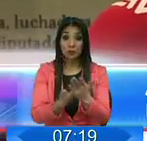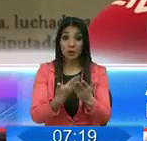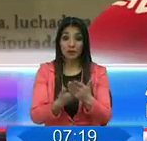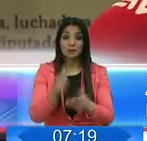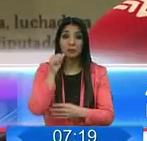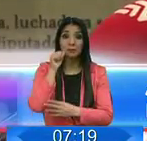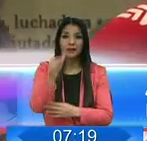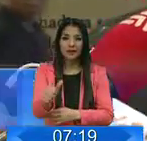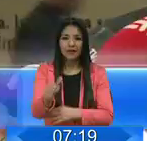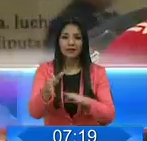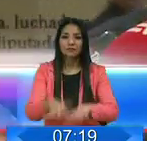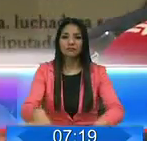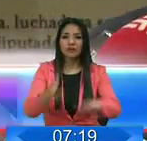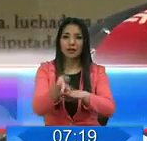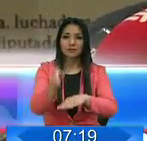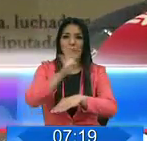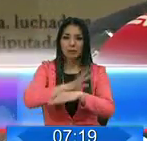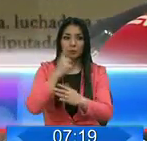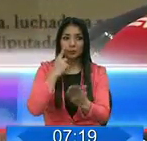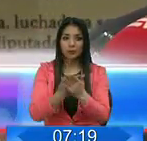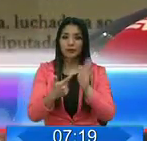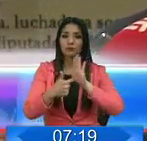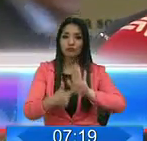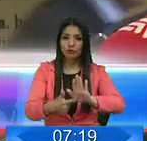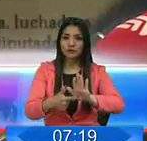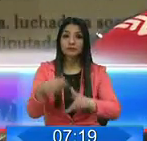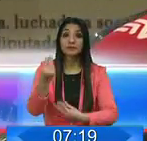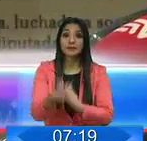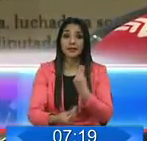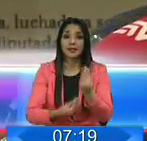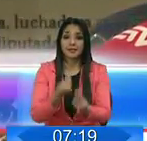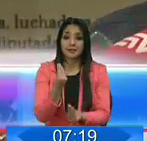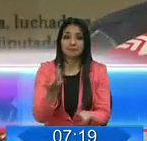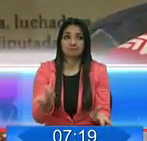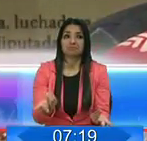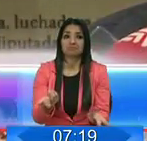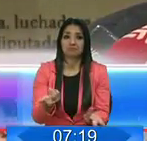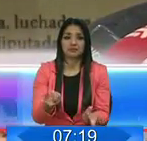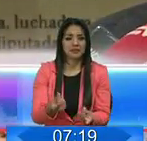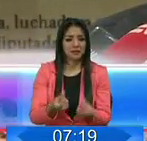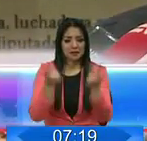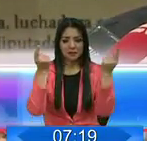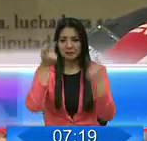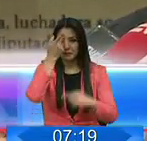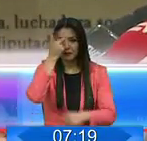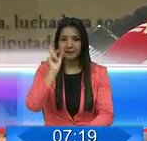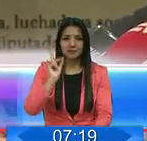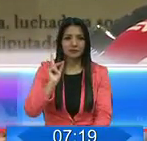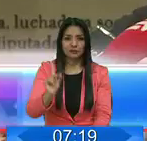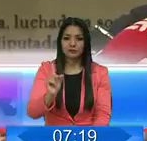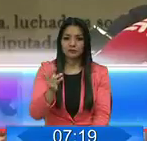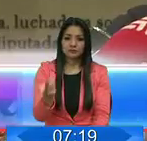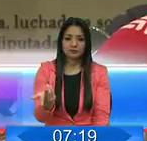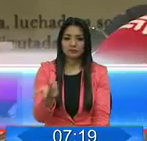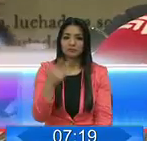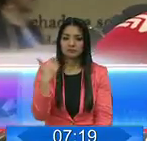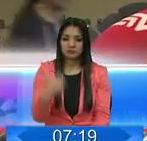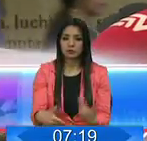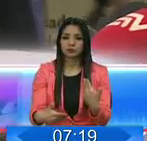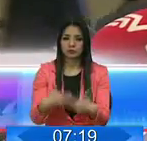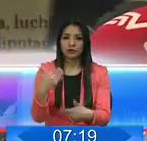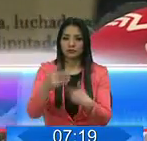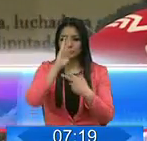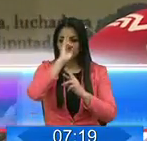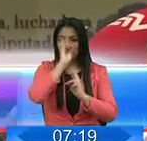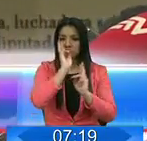mañana en el Pleno de la Asamblea Nacional, lo mínimo que podrían hacer es seguir el debido proceso conforme se